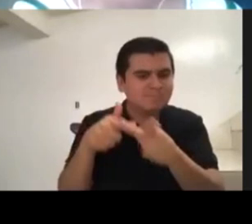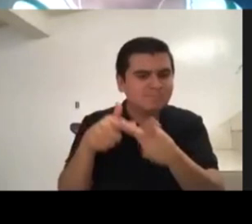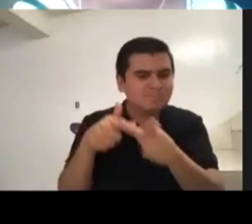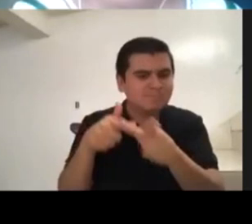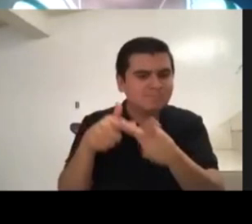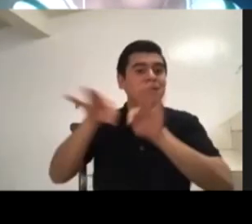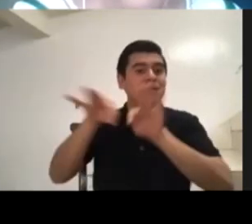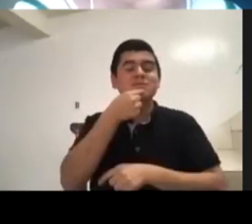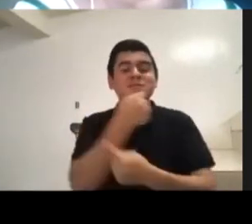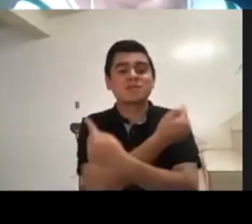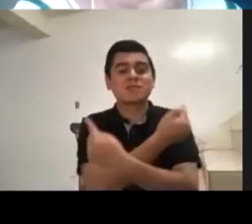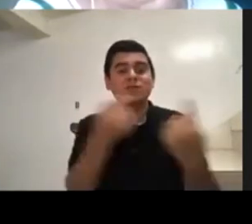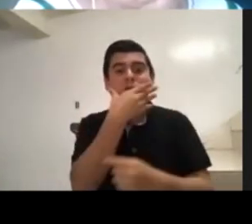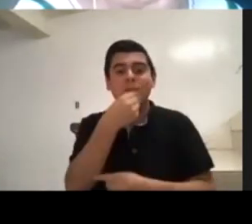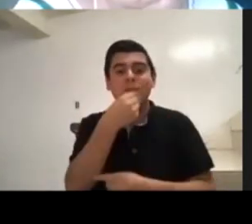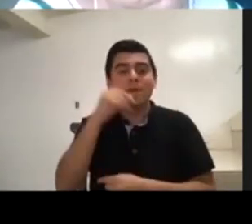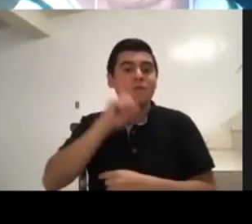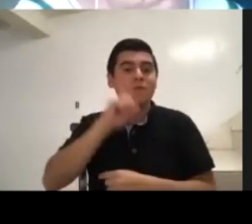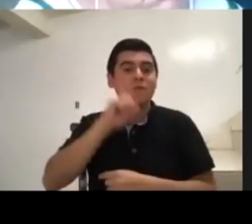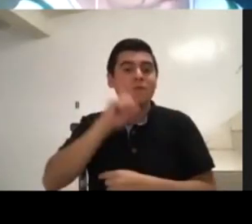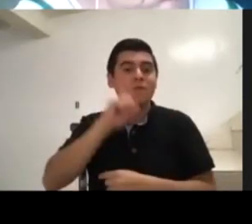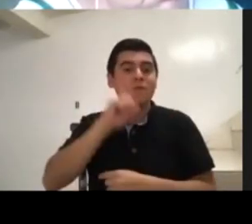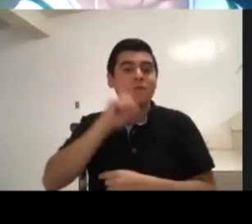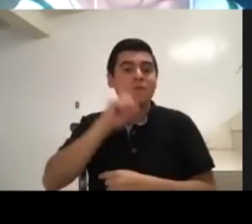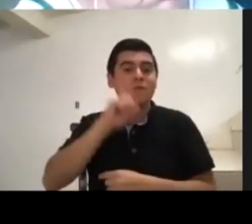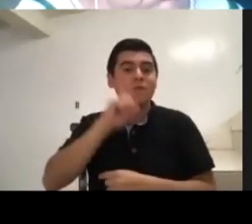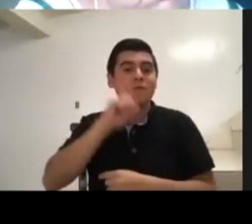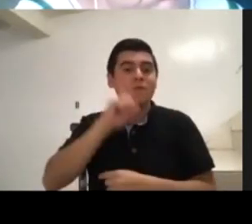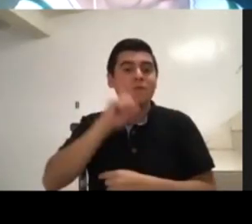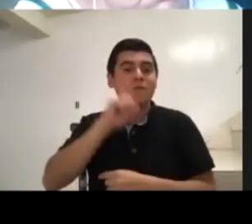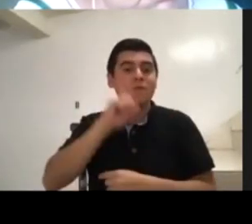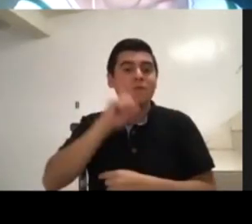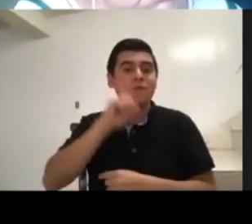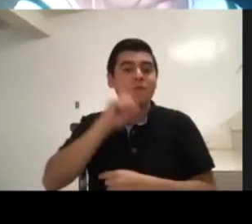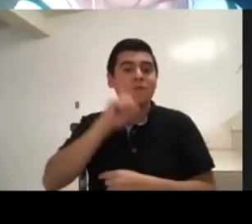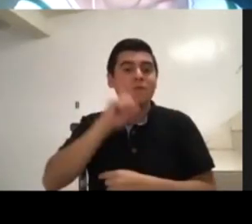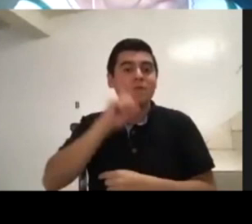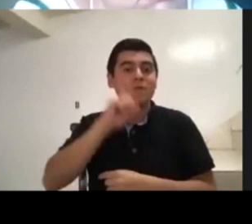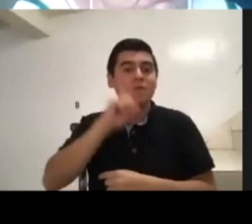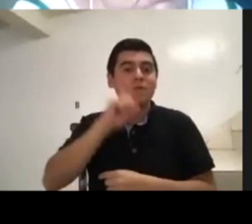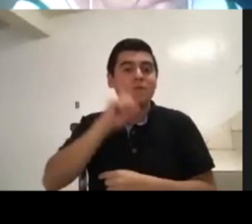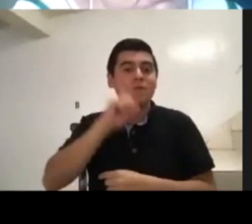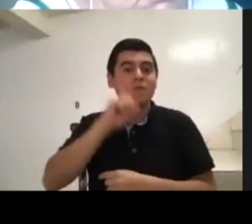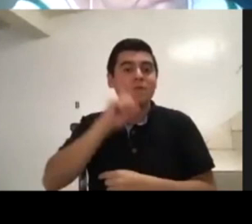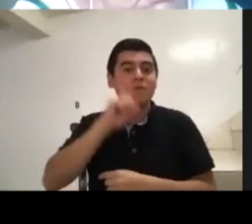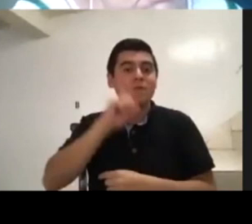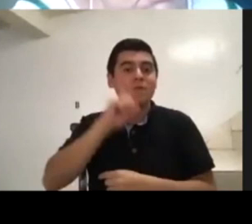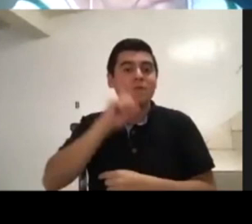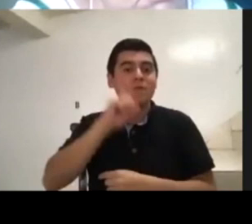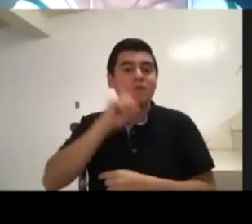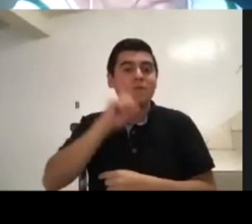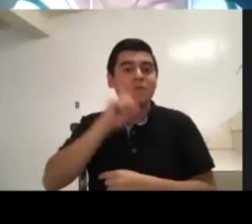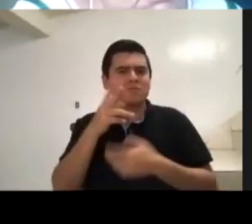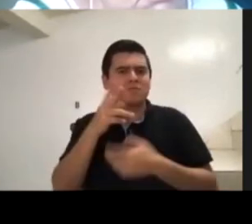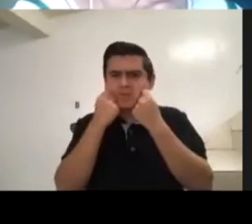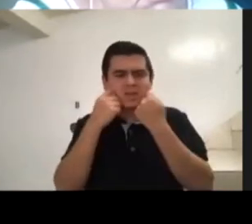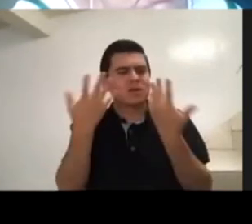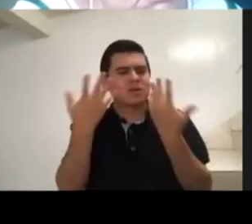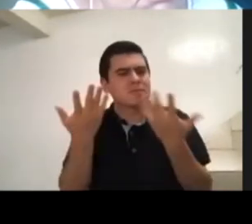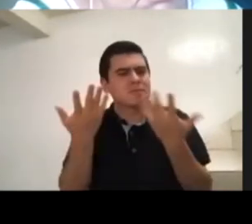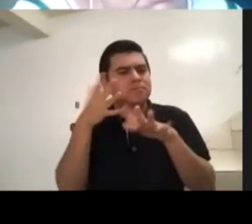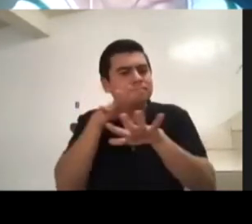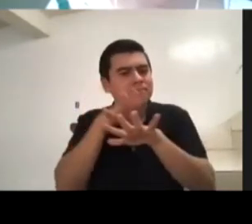muchos retos en todos los sentidos, siga avanzando y siga aprendiendo en una escuela regular o en